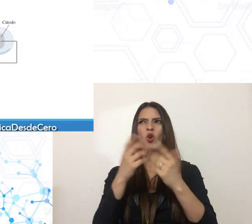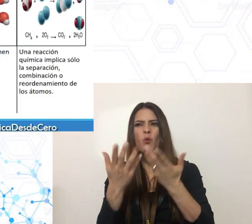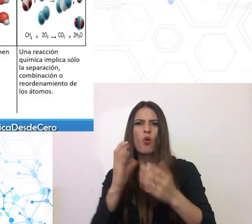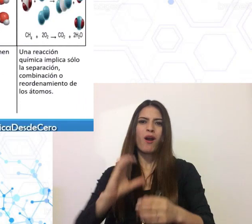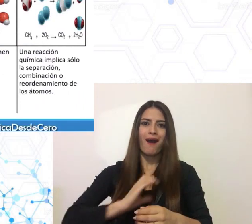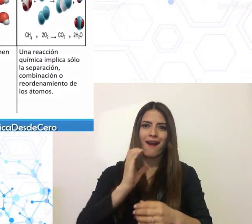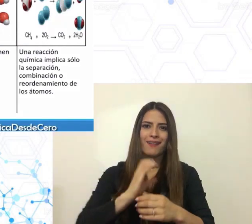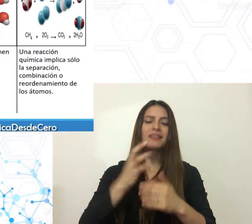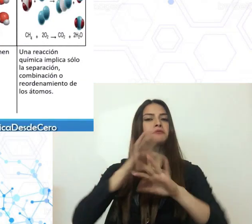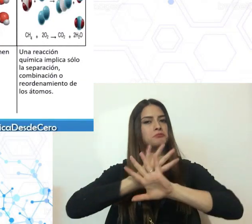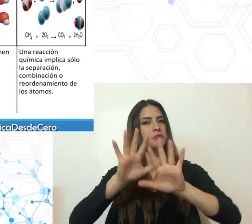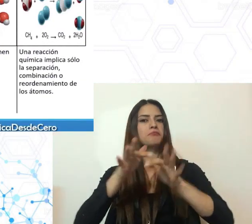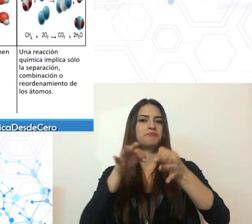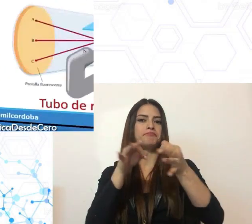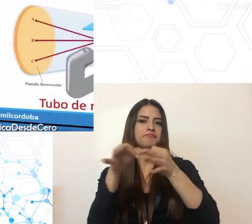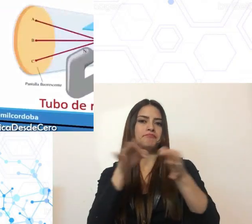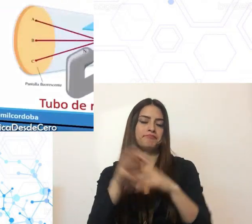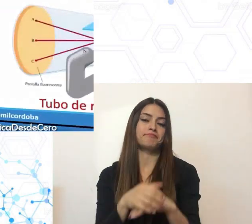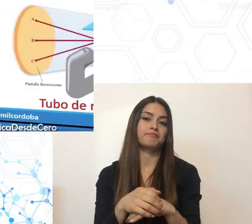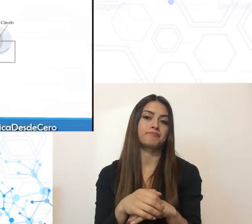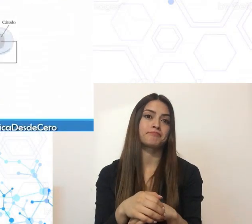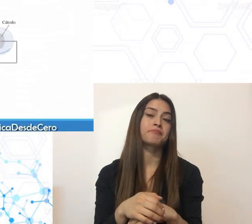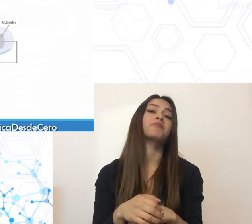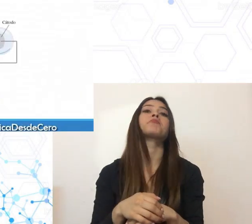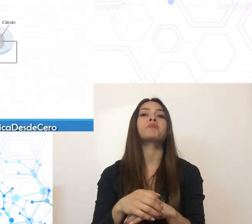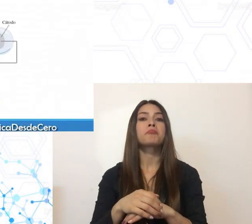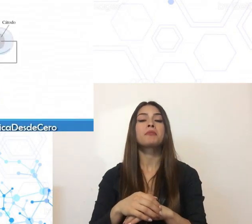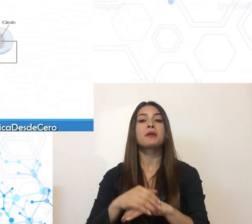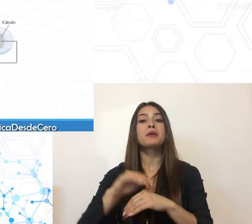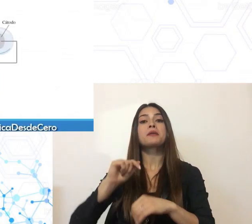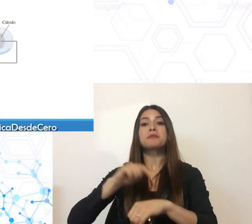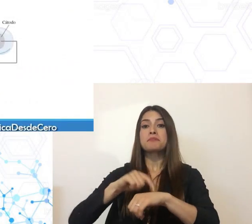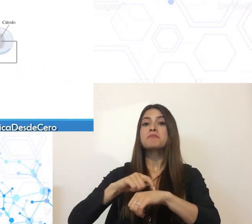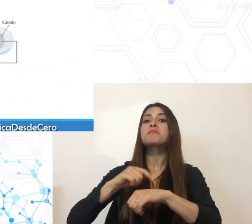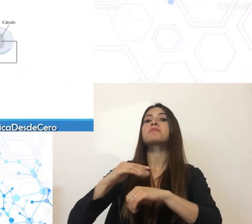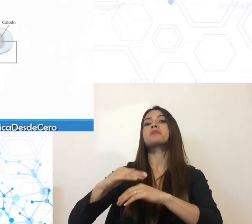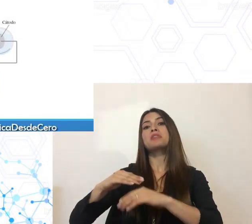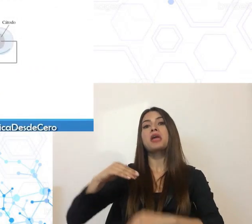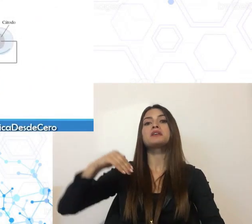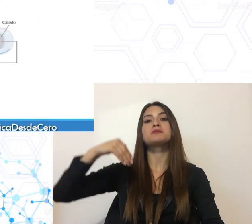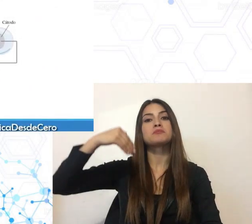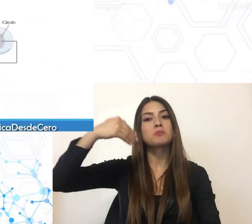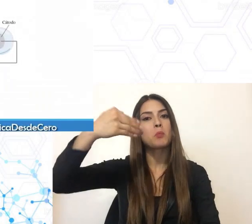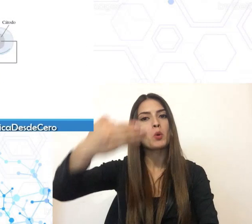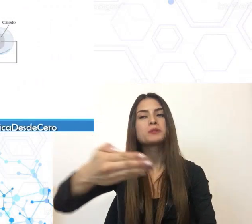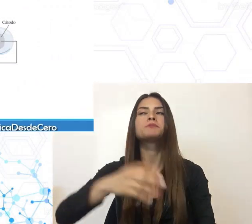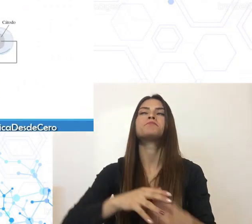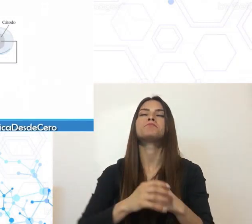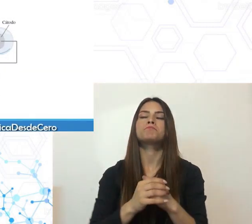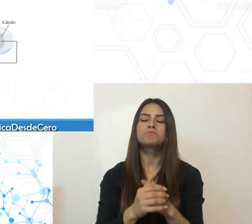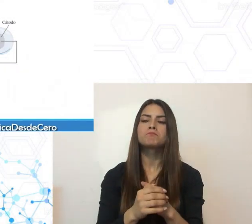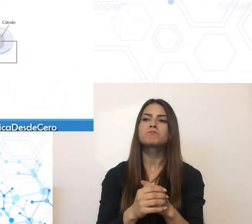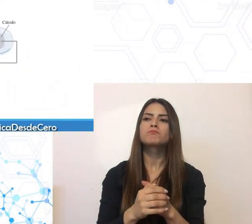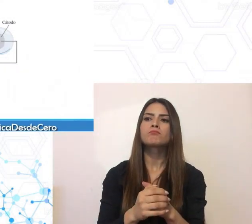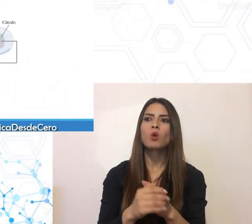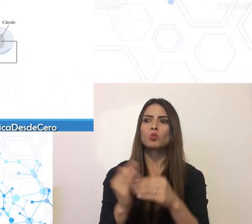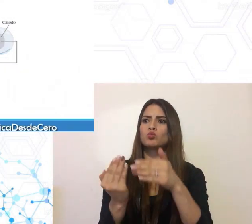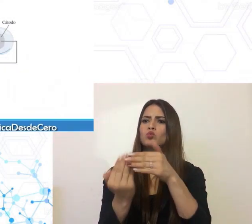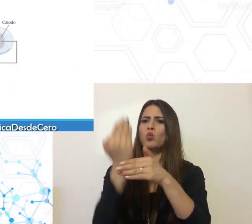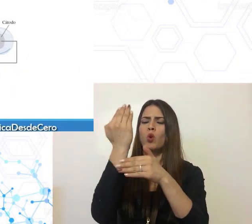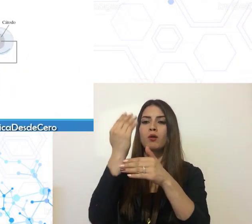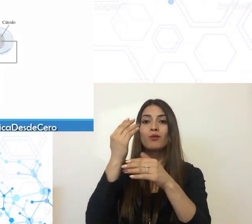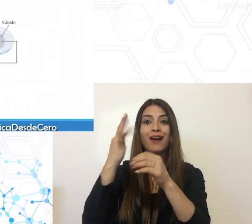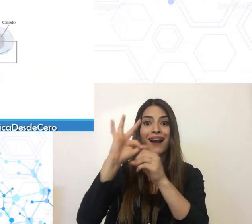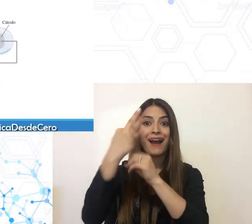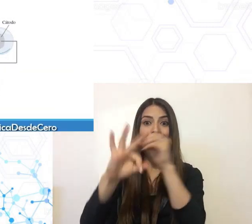el modelo atómico, y entonces vamos a hablar de surge entonces el tubo